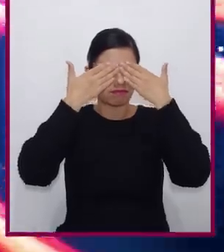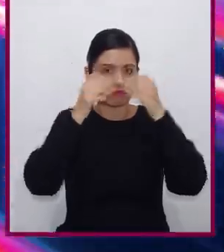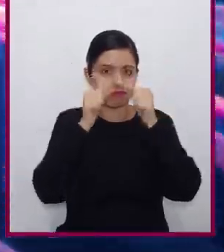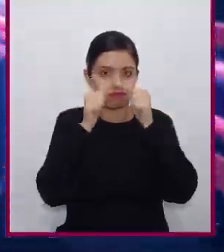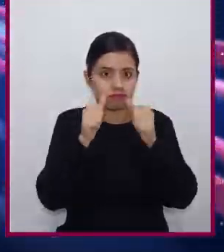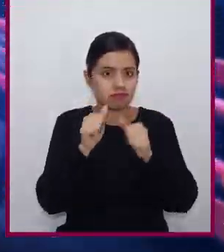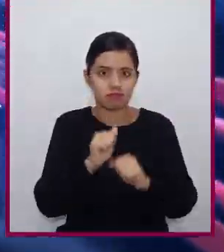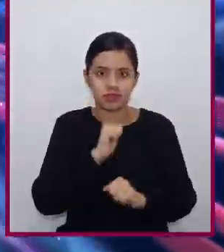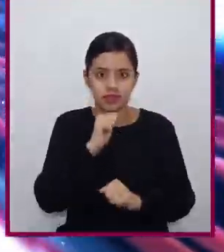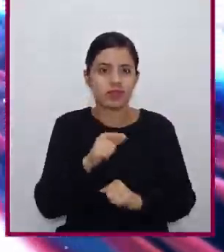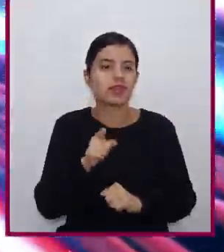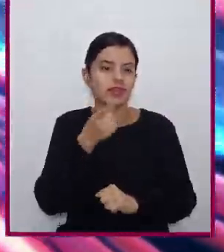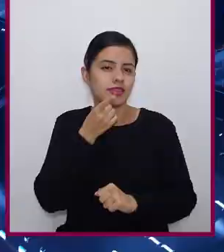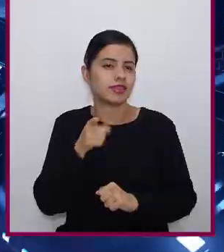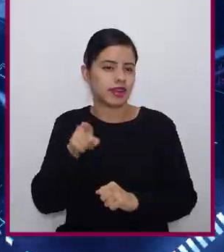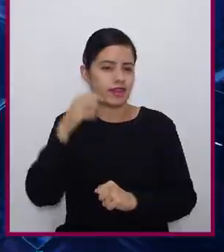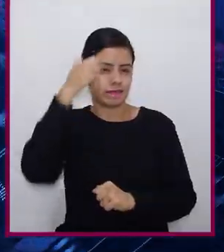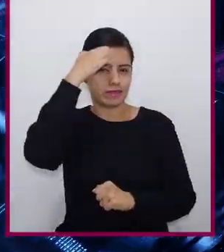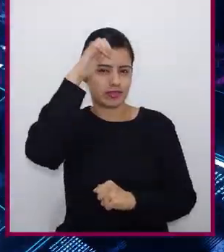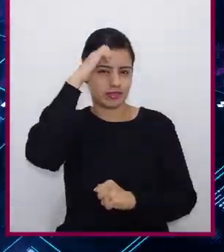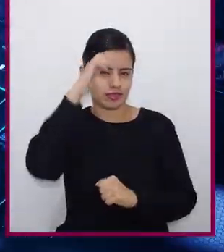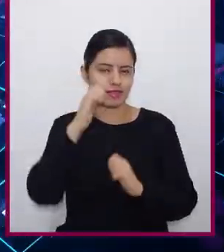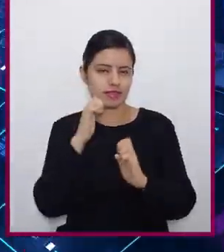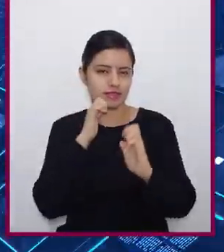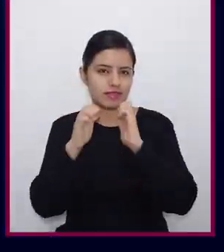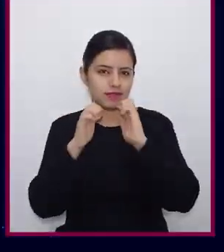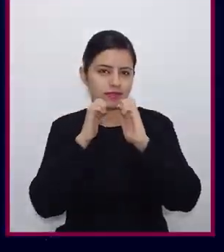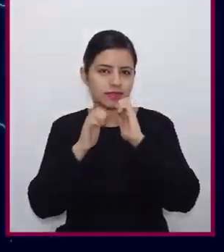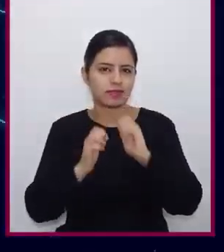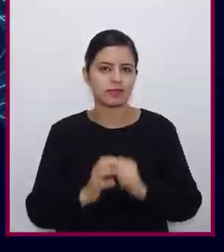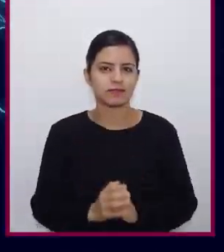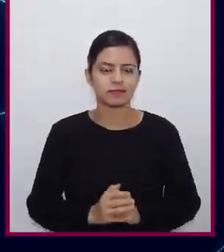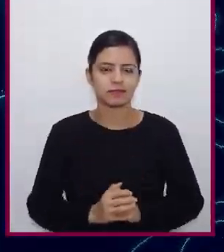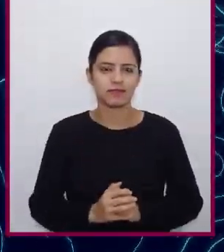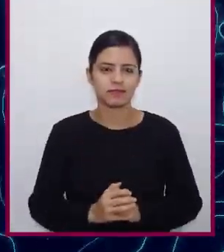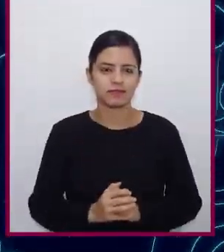gran especialista. Vamos a entrevistarlo. Halloween.